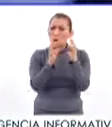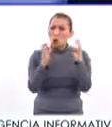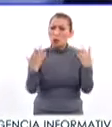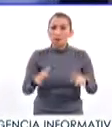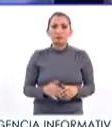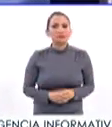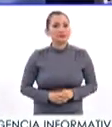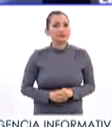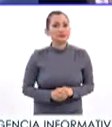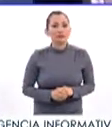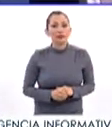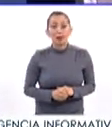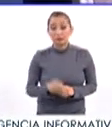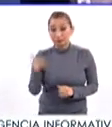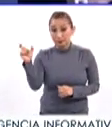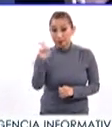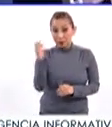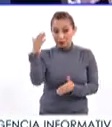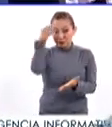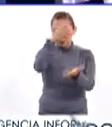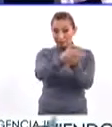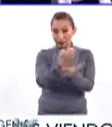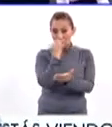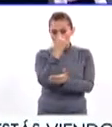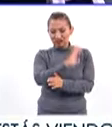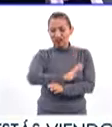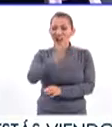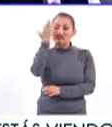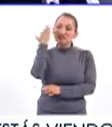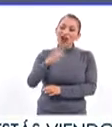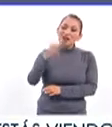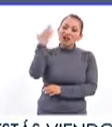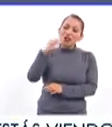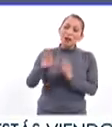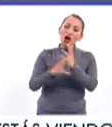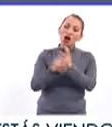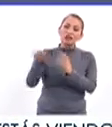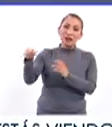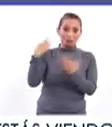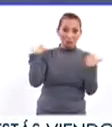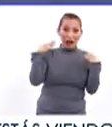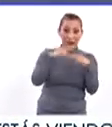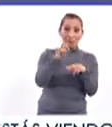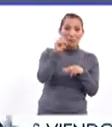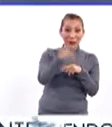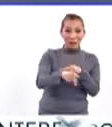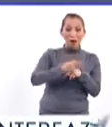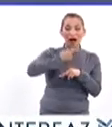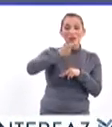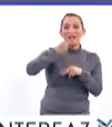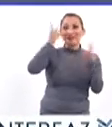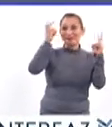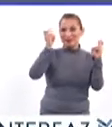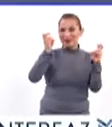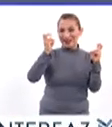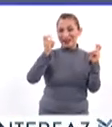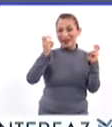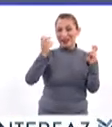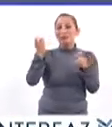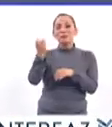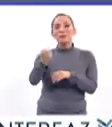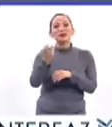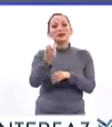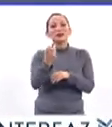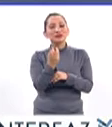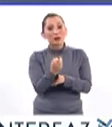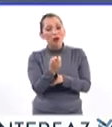impresionante. Cuando llegan a la escuela ya conocen muchas de las cosas de las que los maestros estamos hablando, de tal